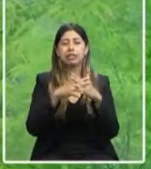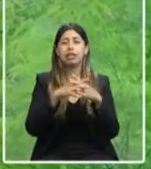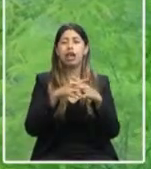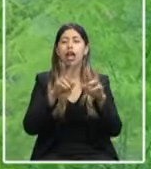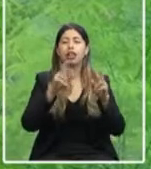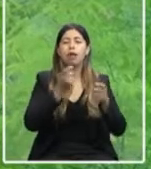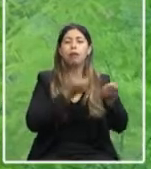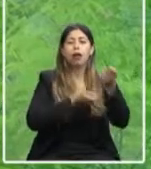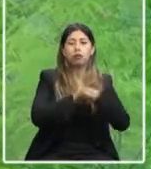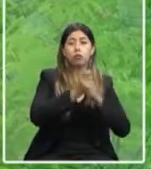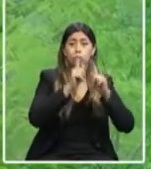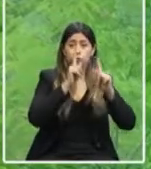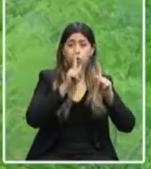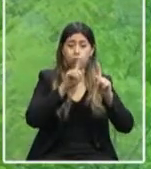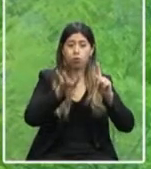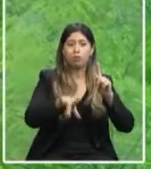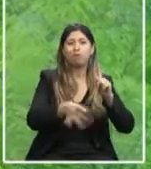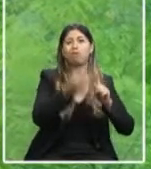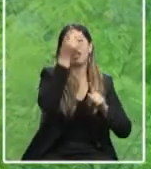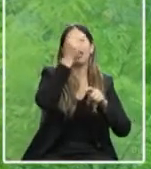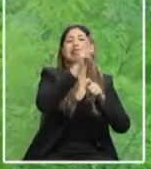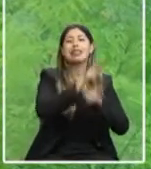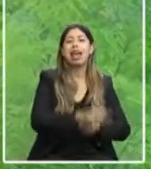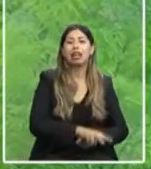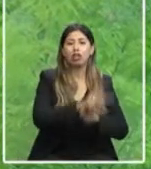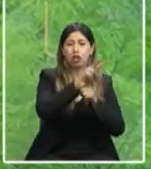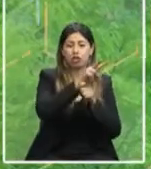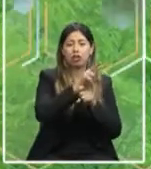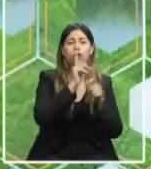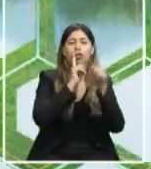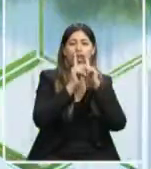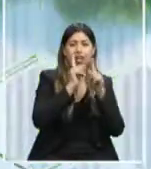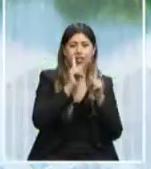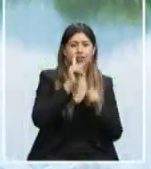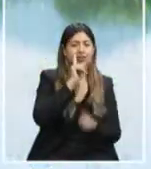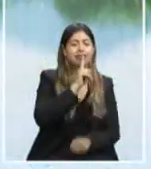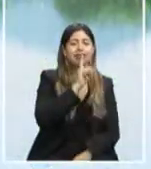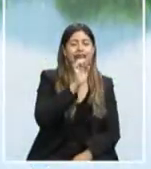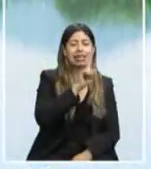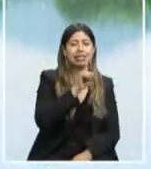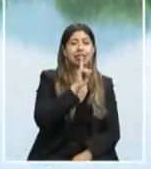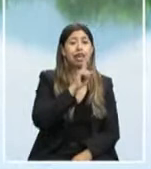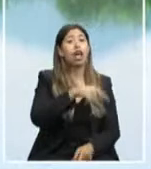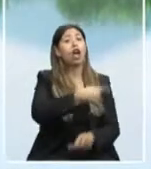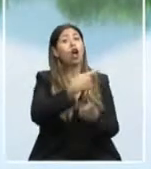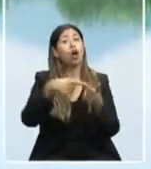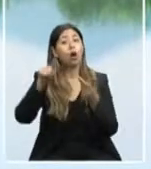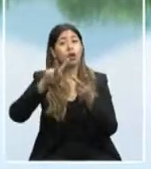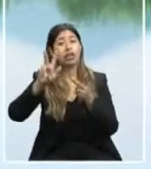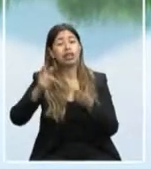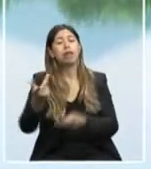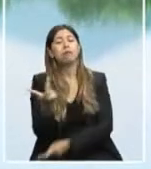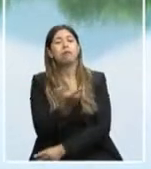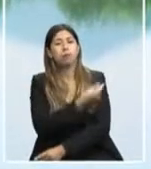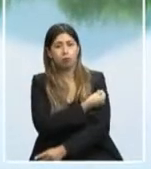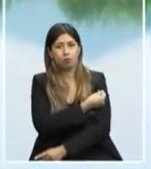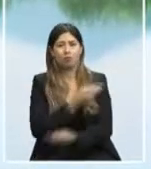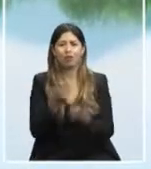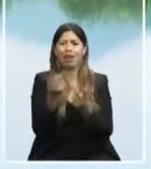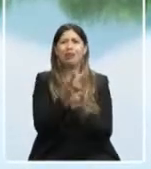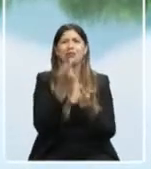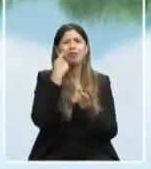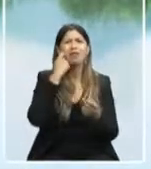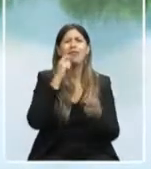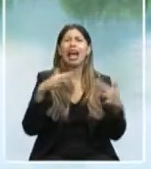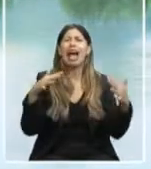de testeo a principios de la pandemia, otra por la accesibilidad a las vacunas. Dos guerras